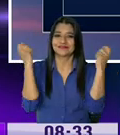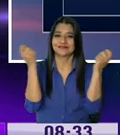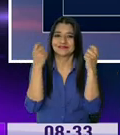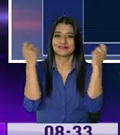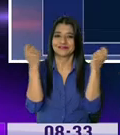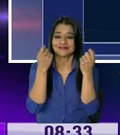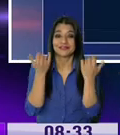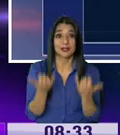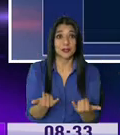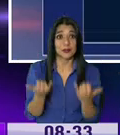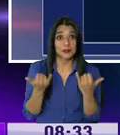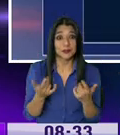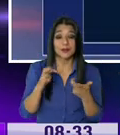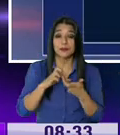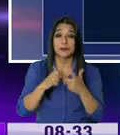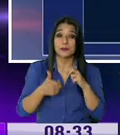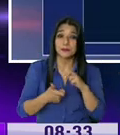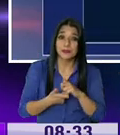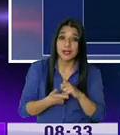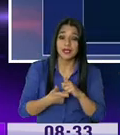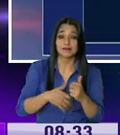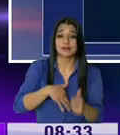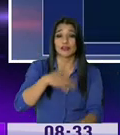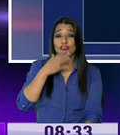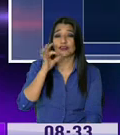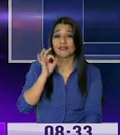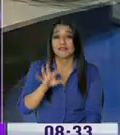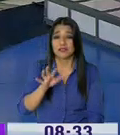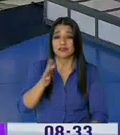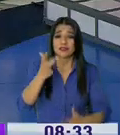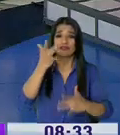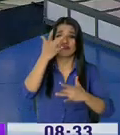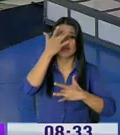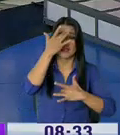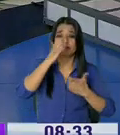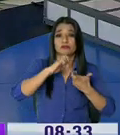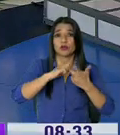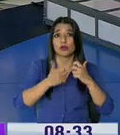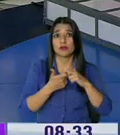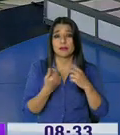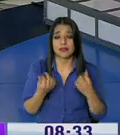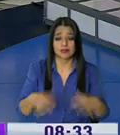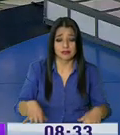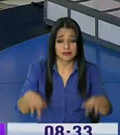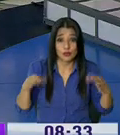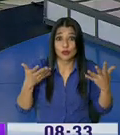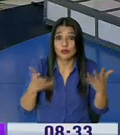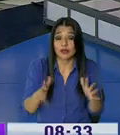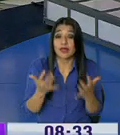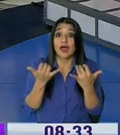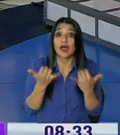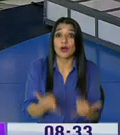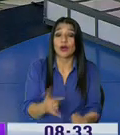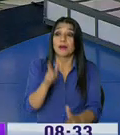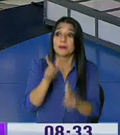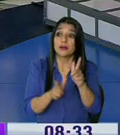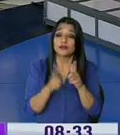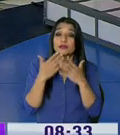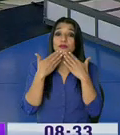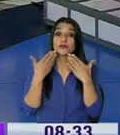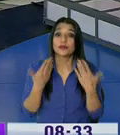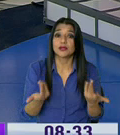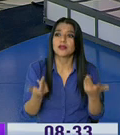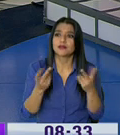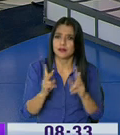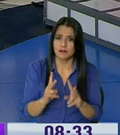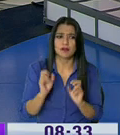En medio de esta pandemia, en medio de esta oscuridad, ver cómo los corazones y las almas generosas comienzan también a decir, aquí